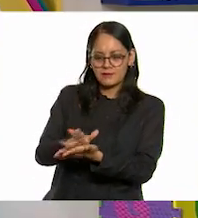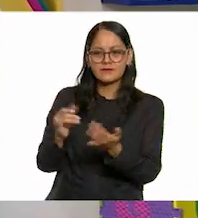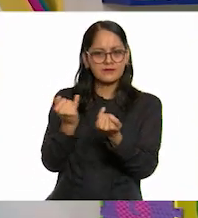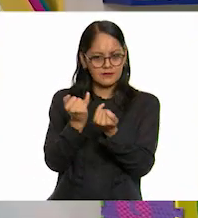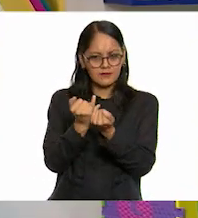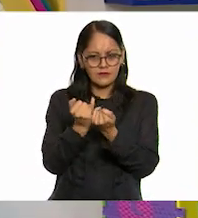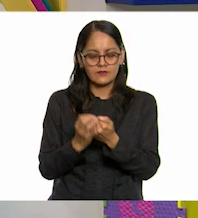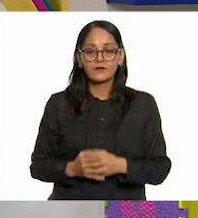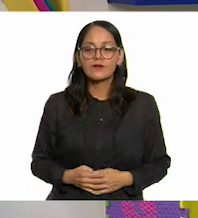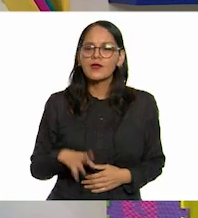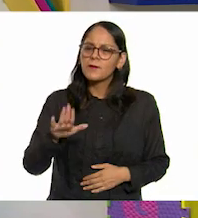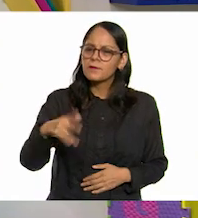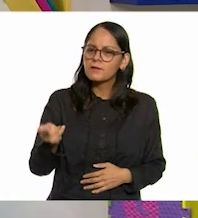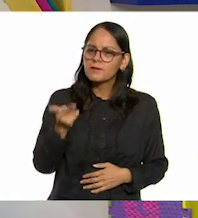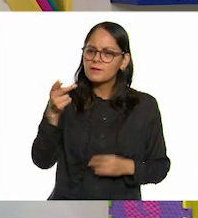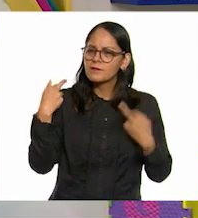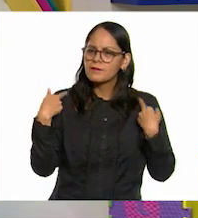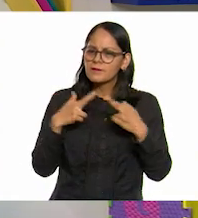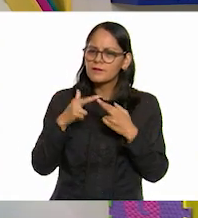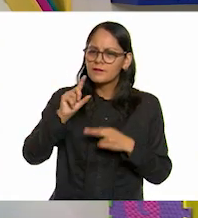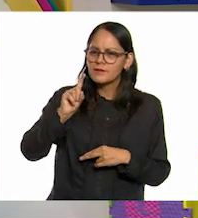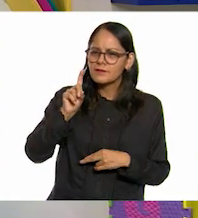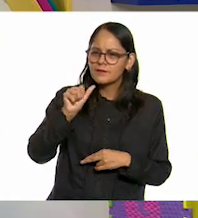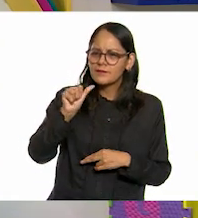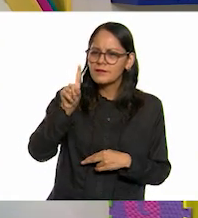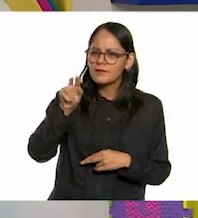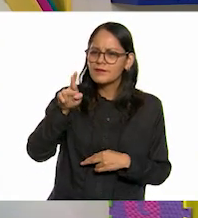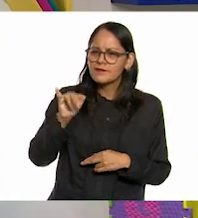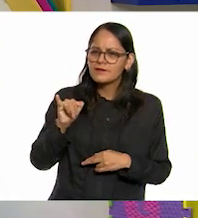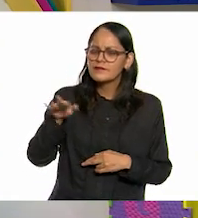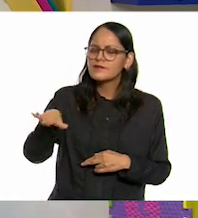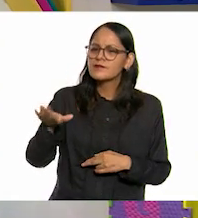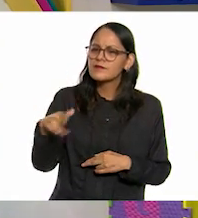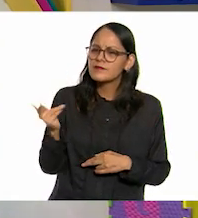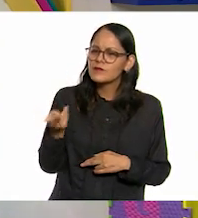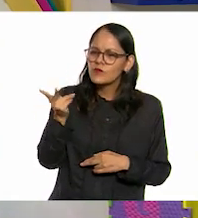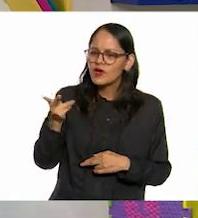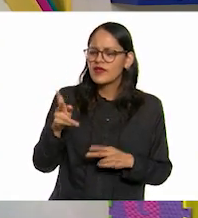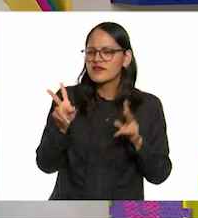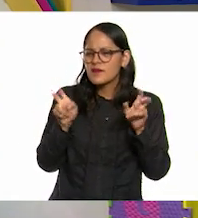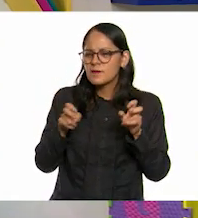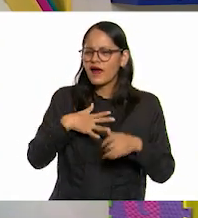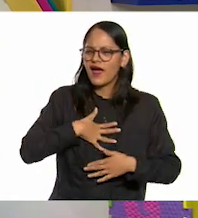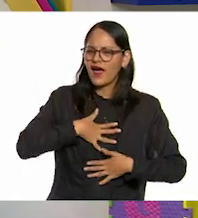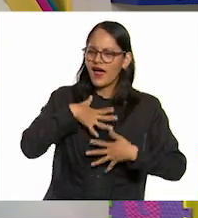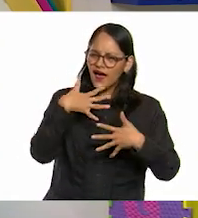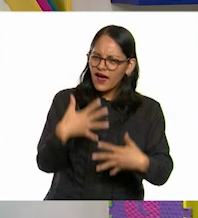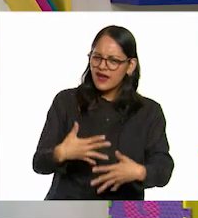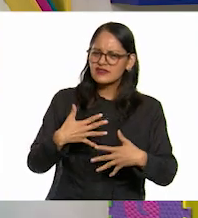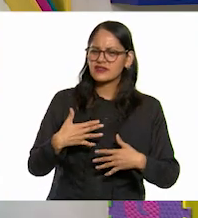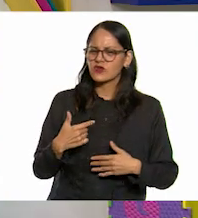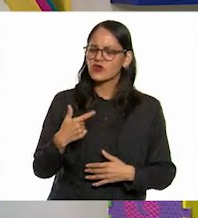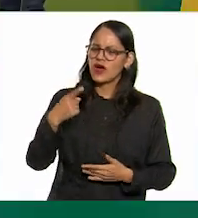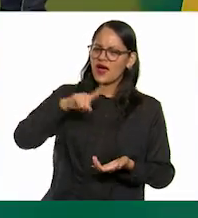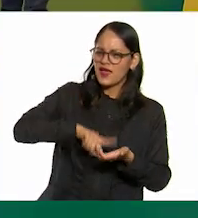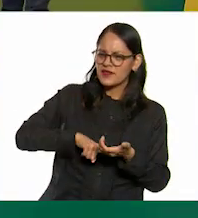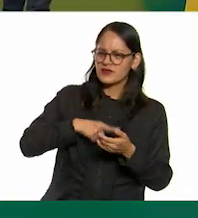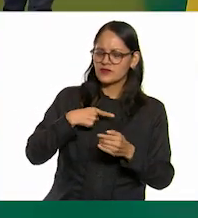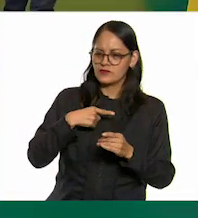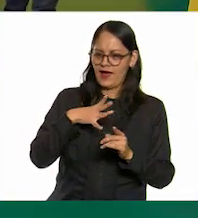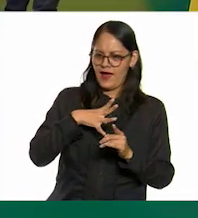podría explicar cuáles son algunas de las emociones que se desprenden del asco y cómo podemos regularlas?